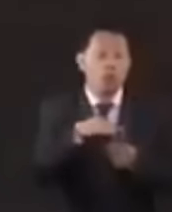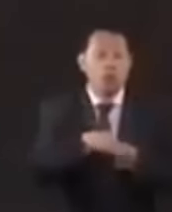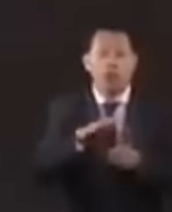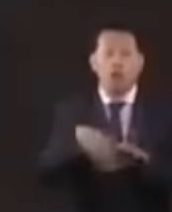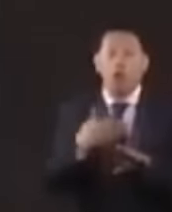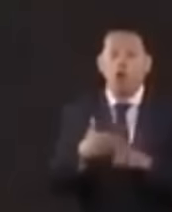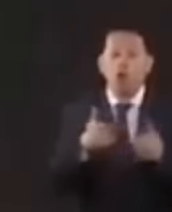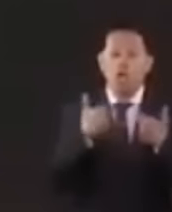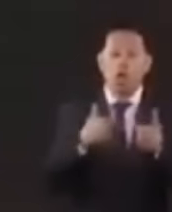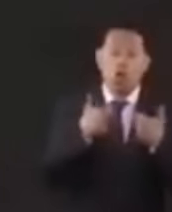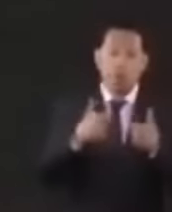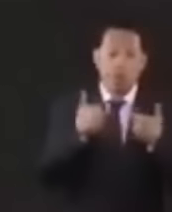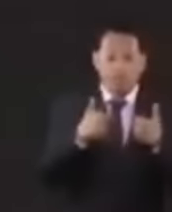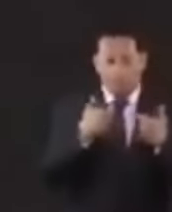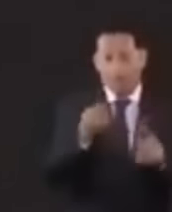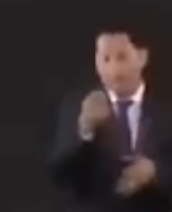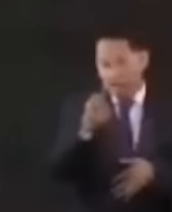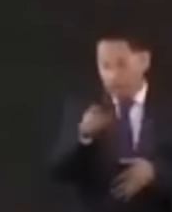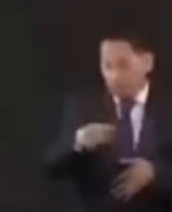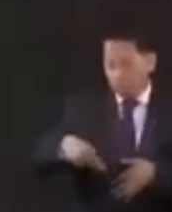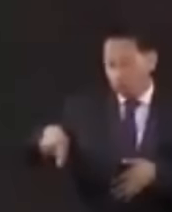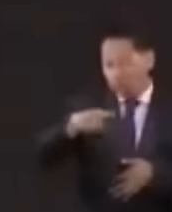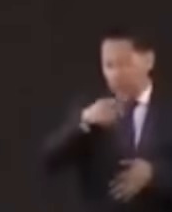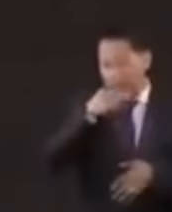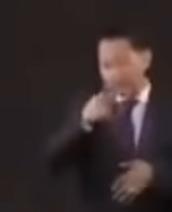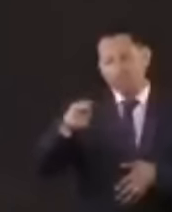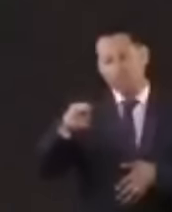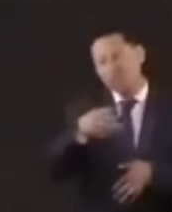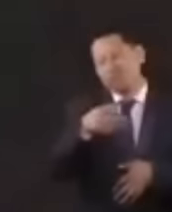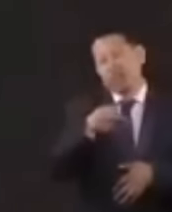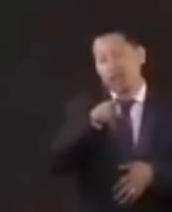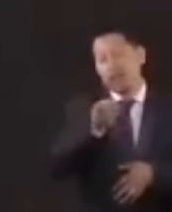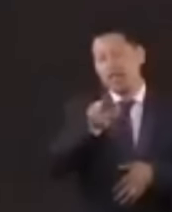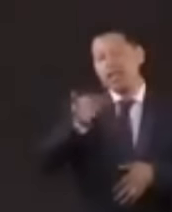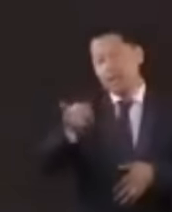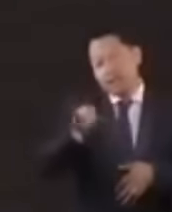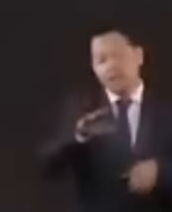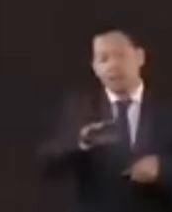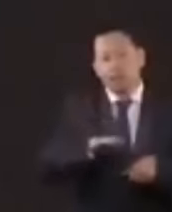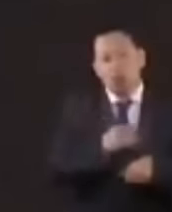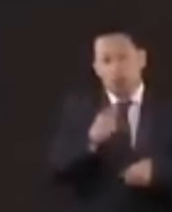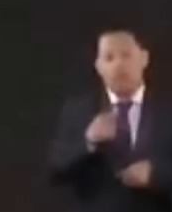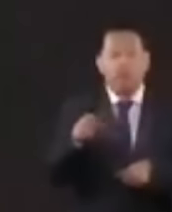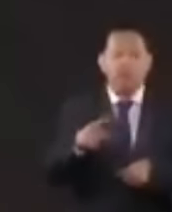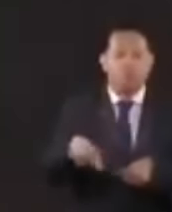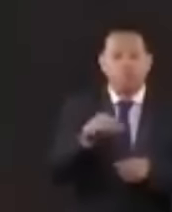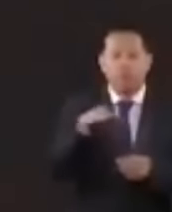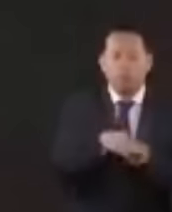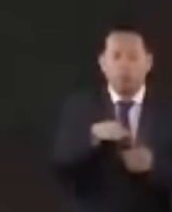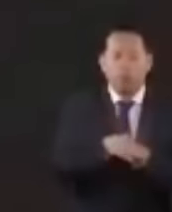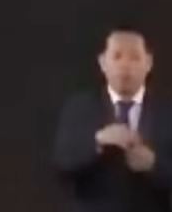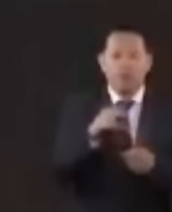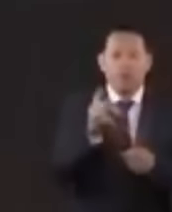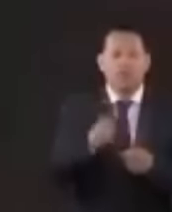de los jóvenes, esos a los que ustedes les llamaban ninis, porque van a votar en contra del